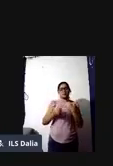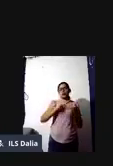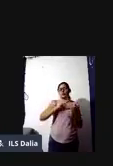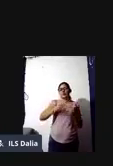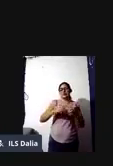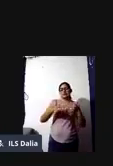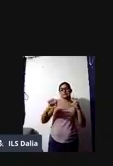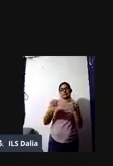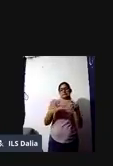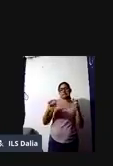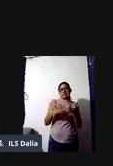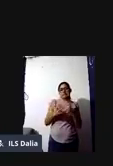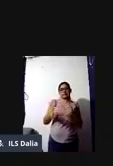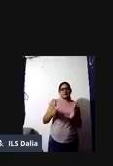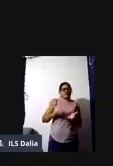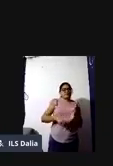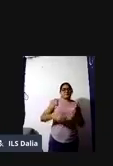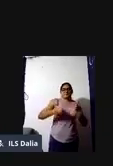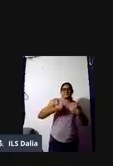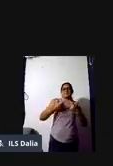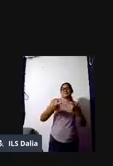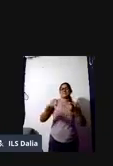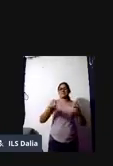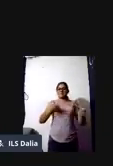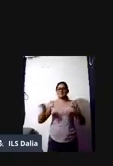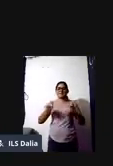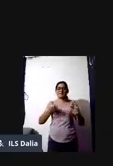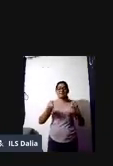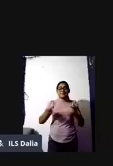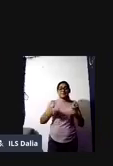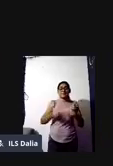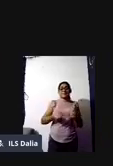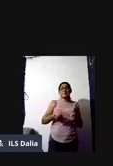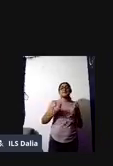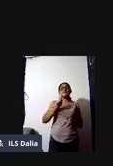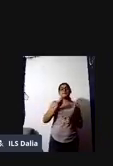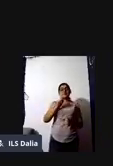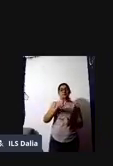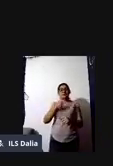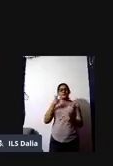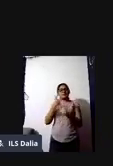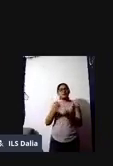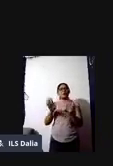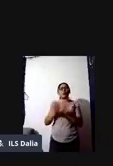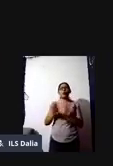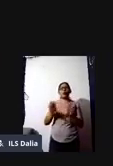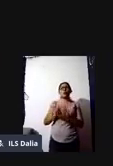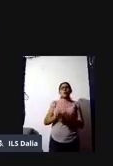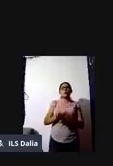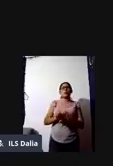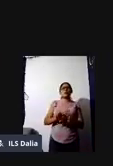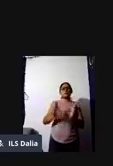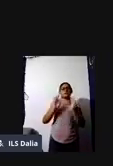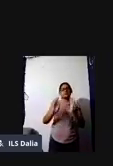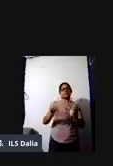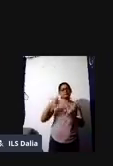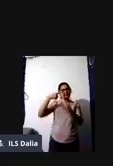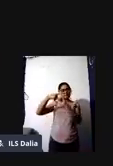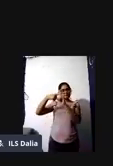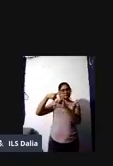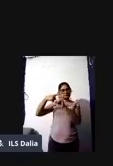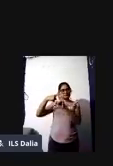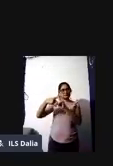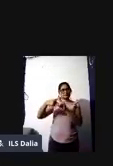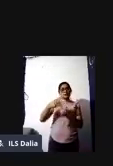nuestra existencia y procurar hallar la manera de manejarlo de forma constructiva es